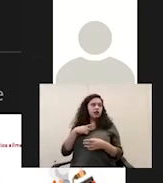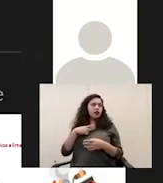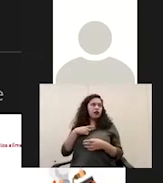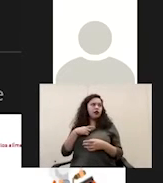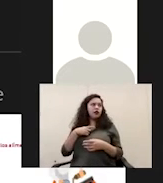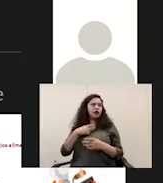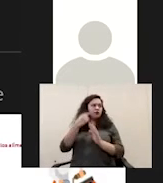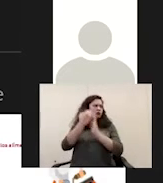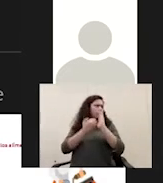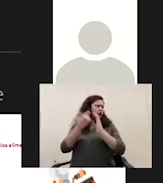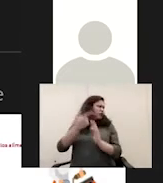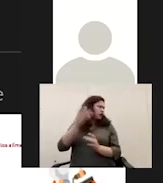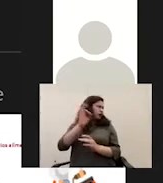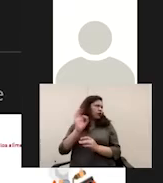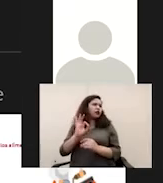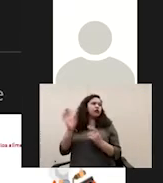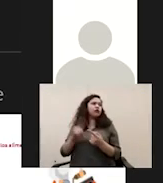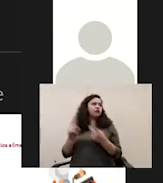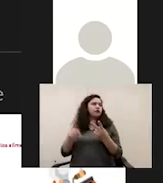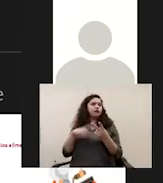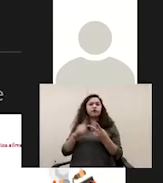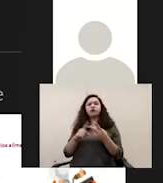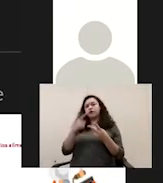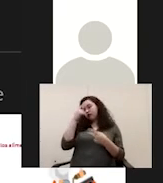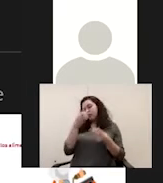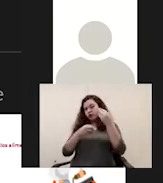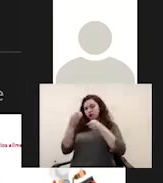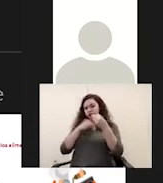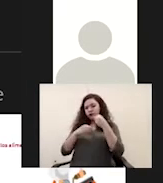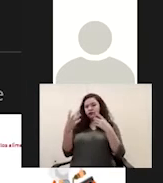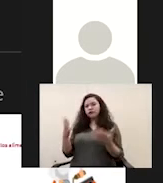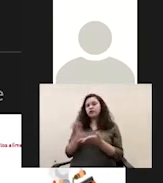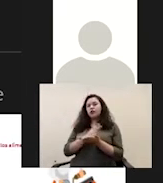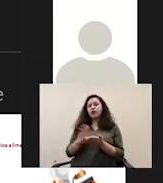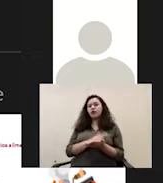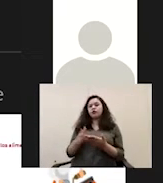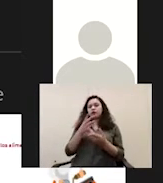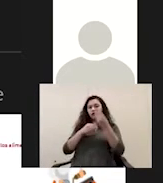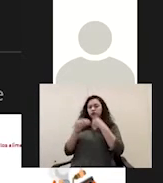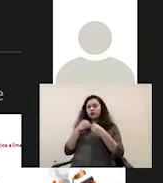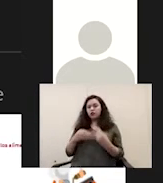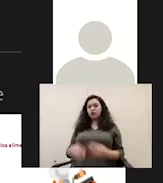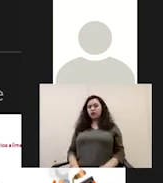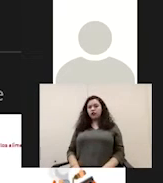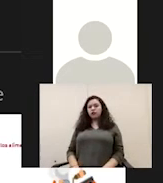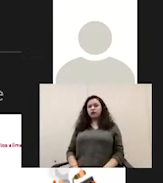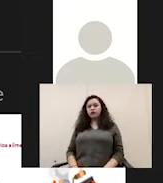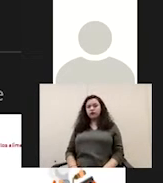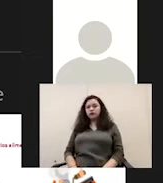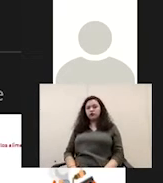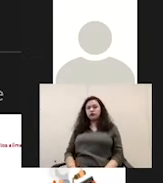centígrados. La segunda clave para el manejo de alimentos es separar los alimentos crudos de los cocidos. Nosotros le